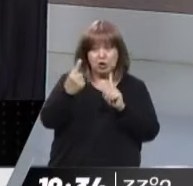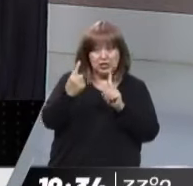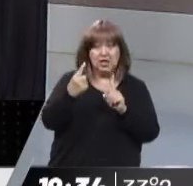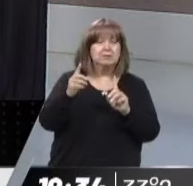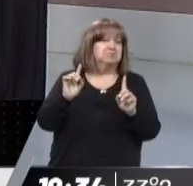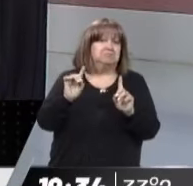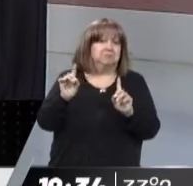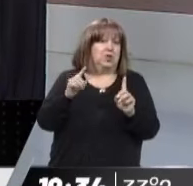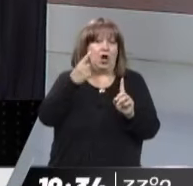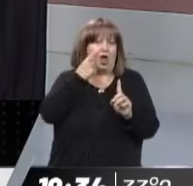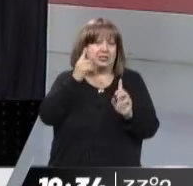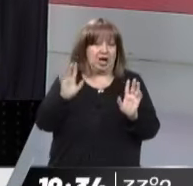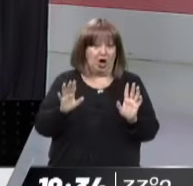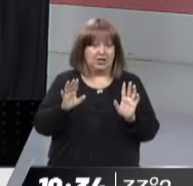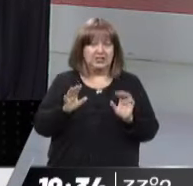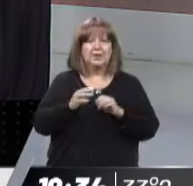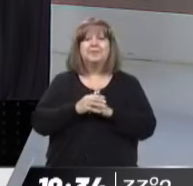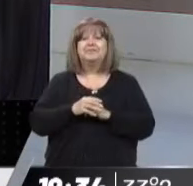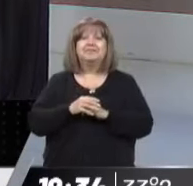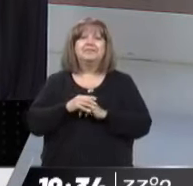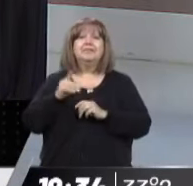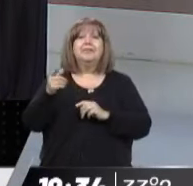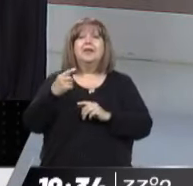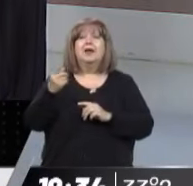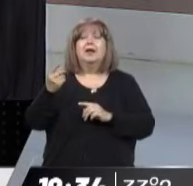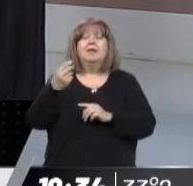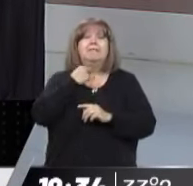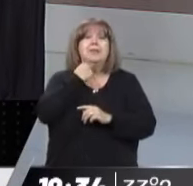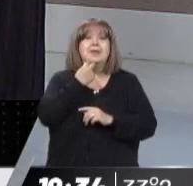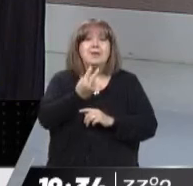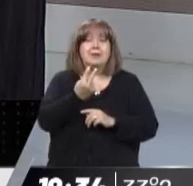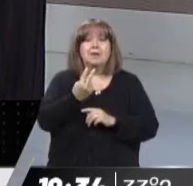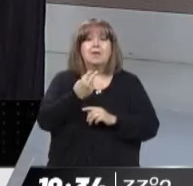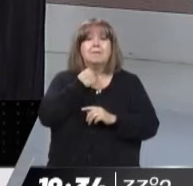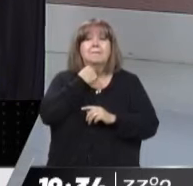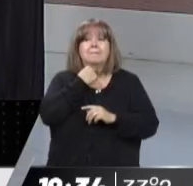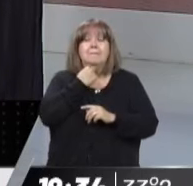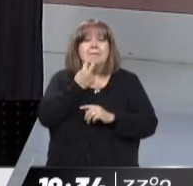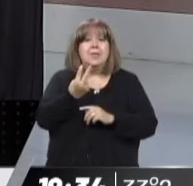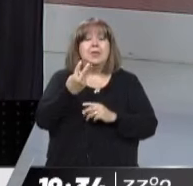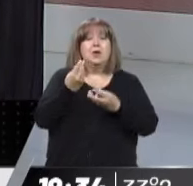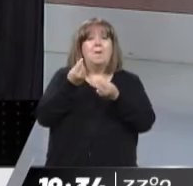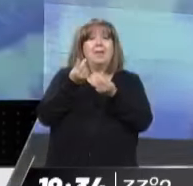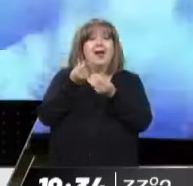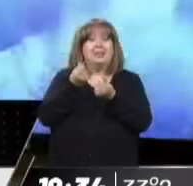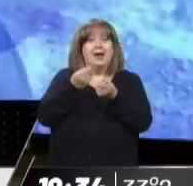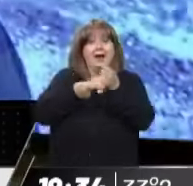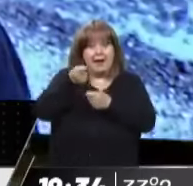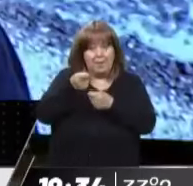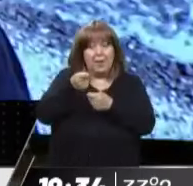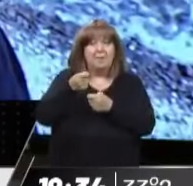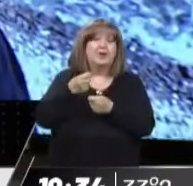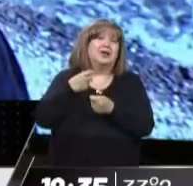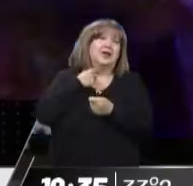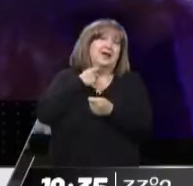va a su encuentro por este cambio de plata. De plata. O sea, que ustedes no tienen ni noción de quién es esta persona. No. Silvia,